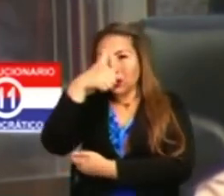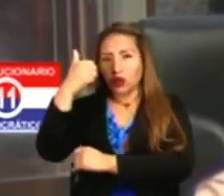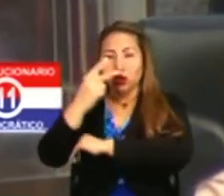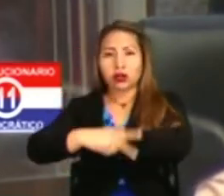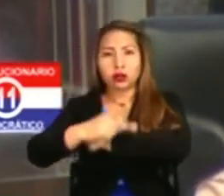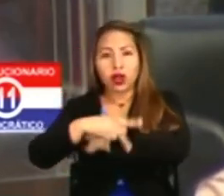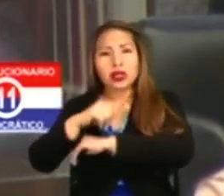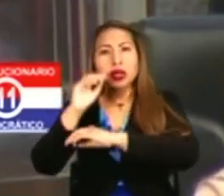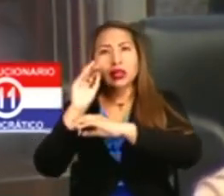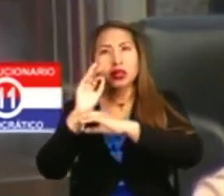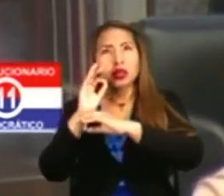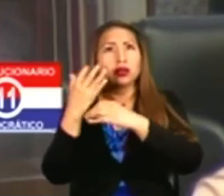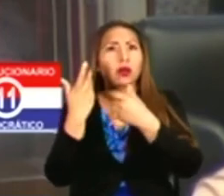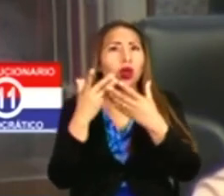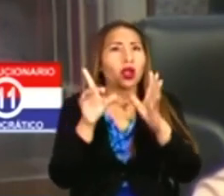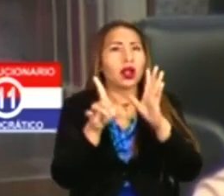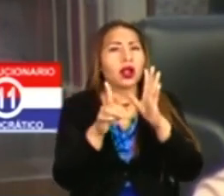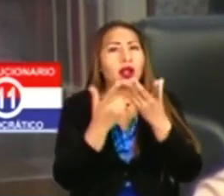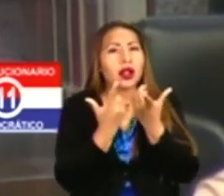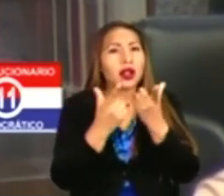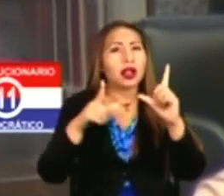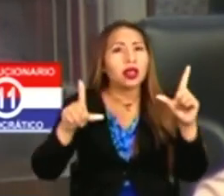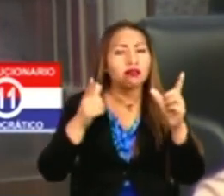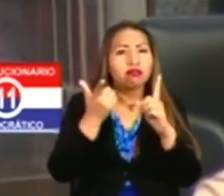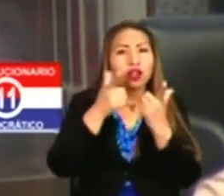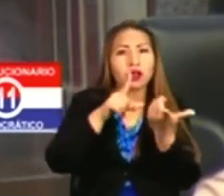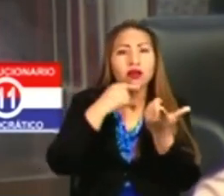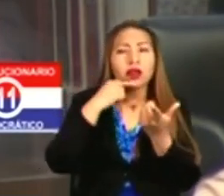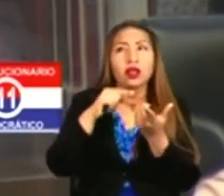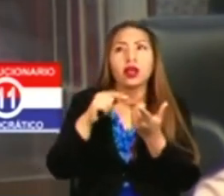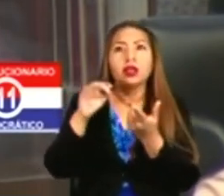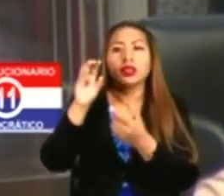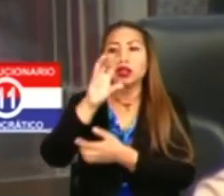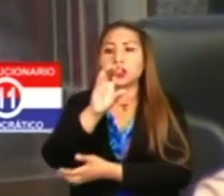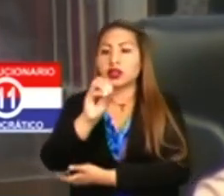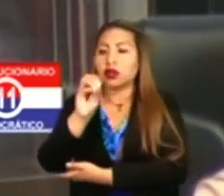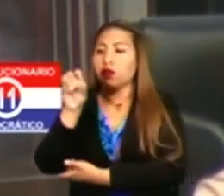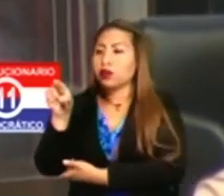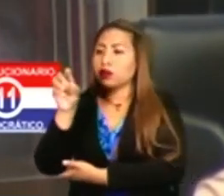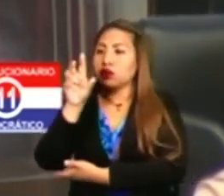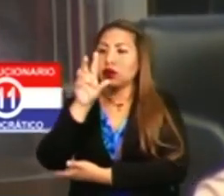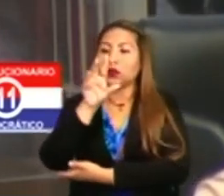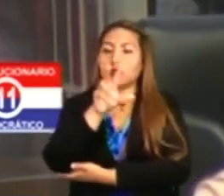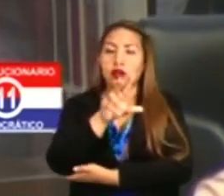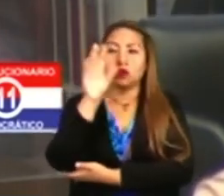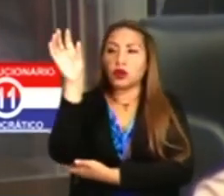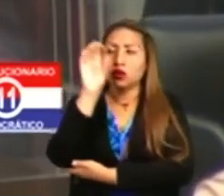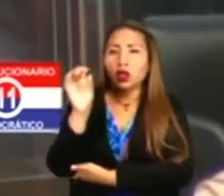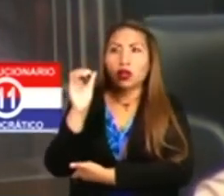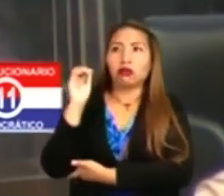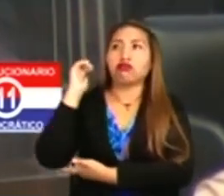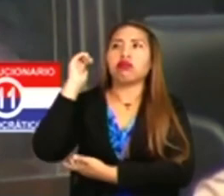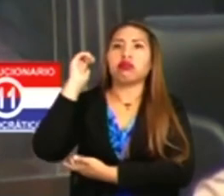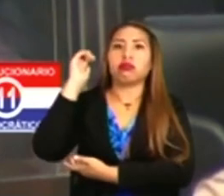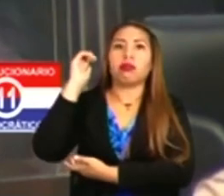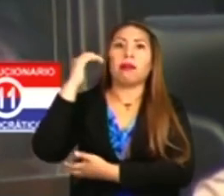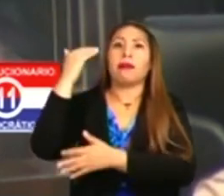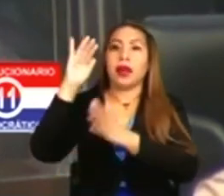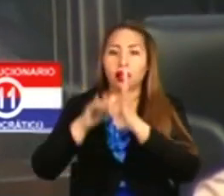0.25% anuales, mientras en nuestro país las tarjetas de crédito les cobran 34